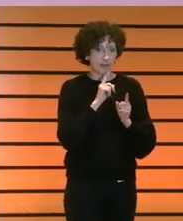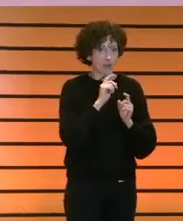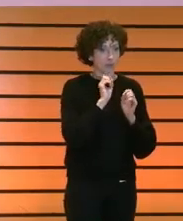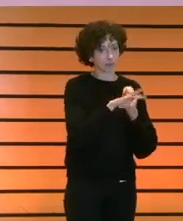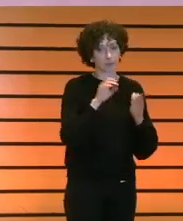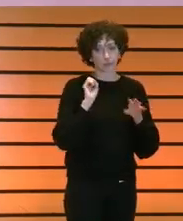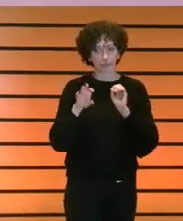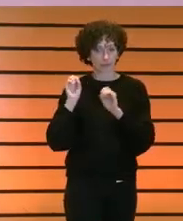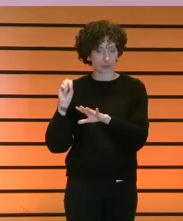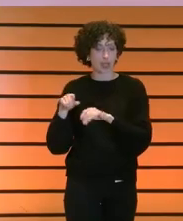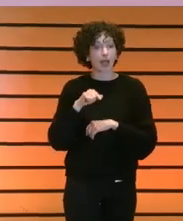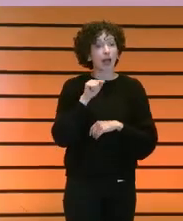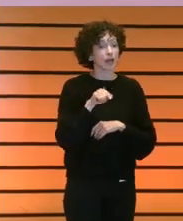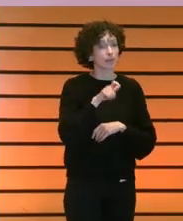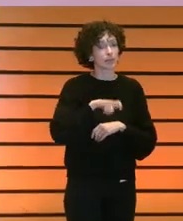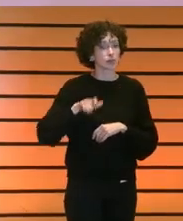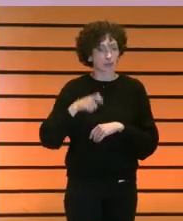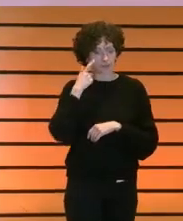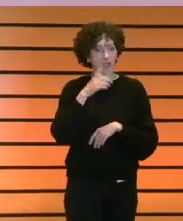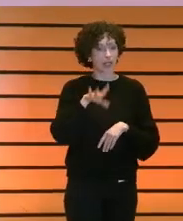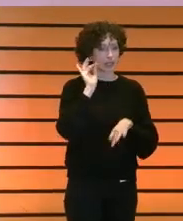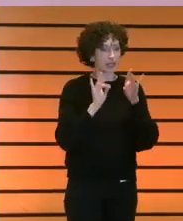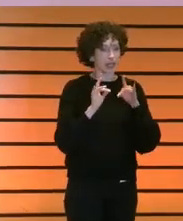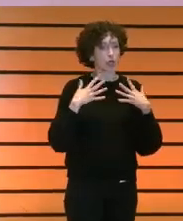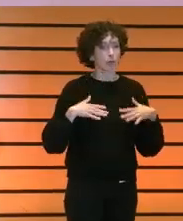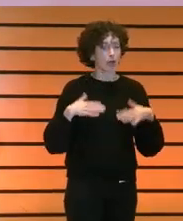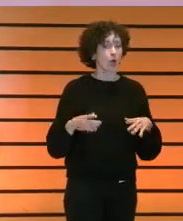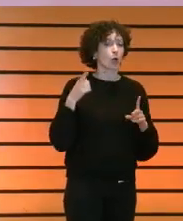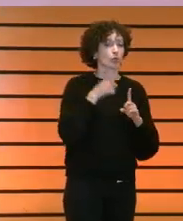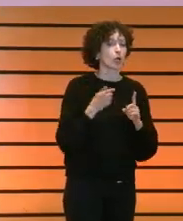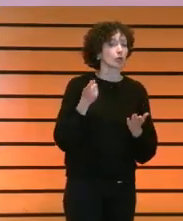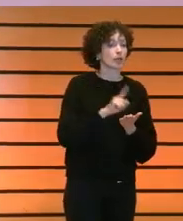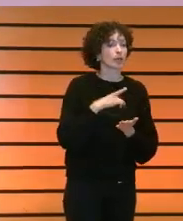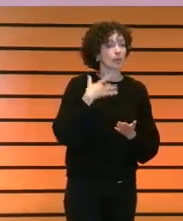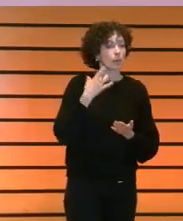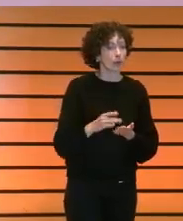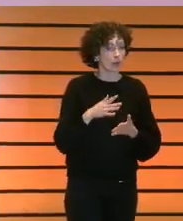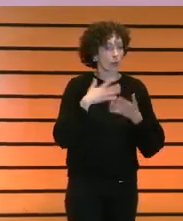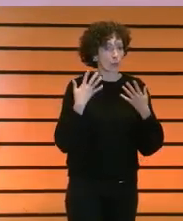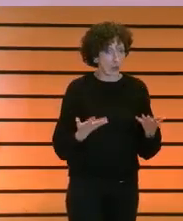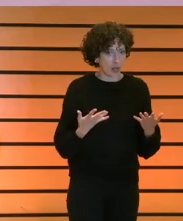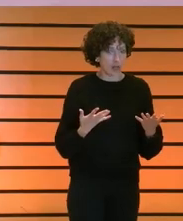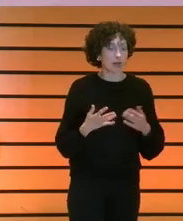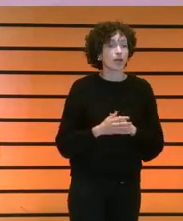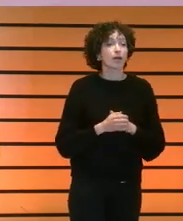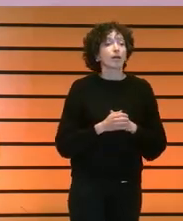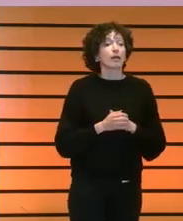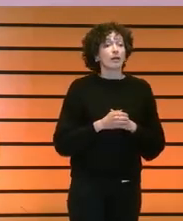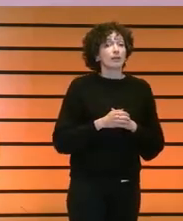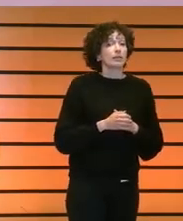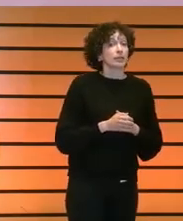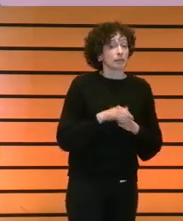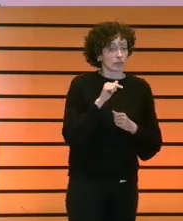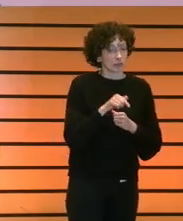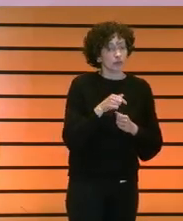personas deciden qué prendas se pueden reutilizar, pueden tener una segunda vida, una segunda oportunidad, y esas prendas pues